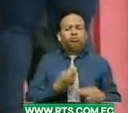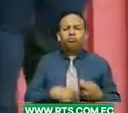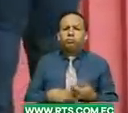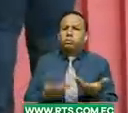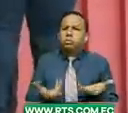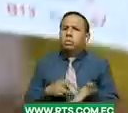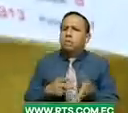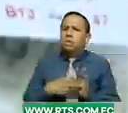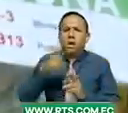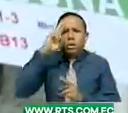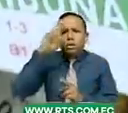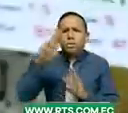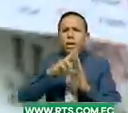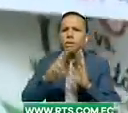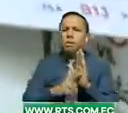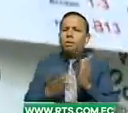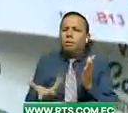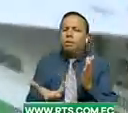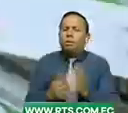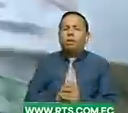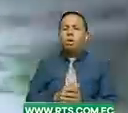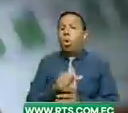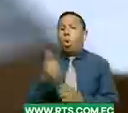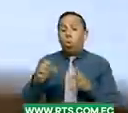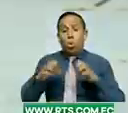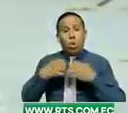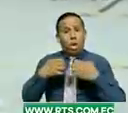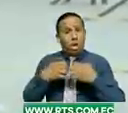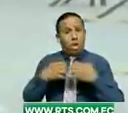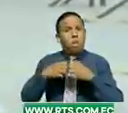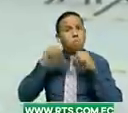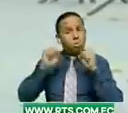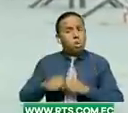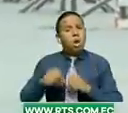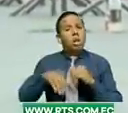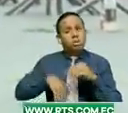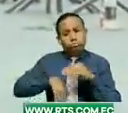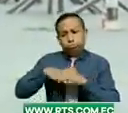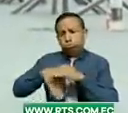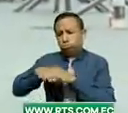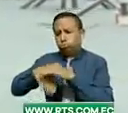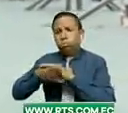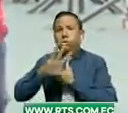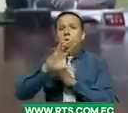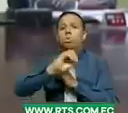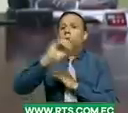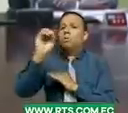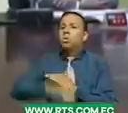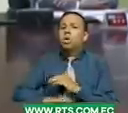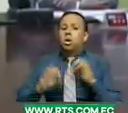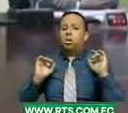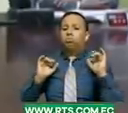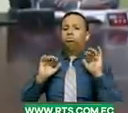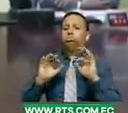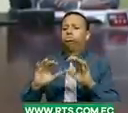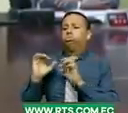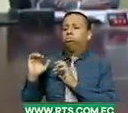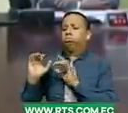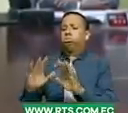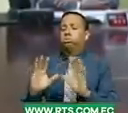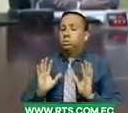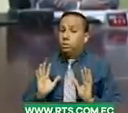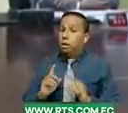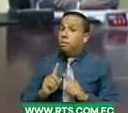el resto de equipos podrán contar con el 50% del aforo en sus respectivos compromisos de temporada. Sin embargo, las autoridades